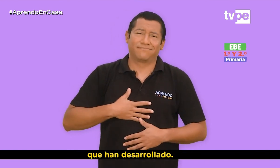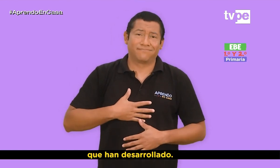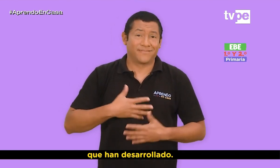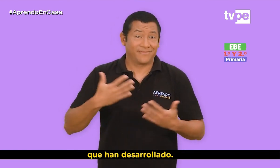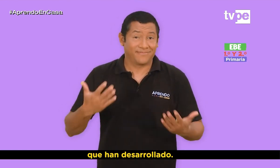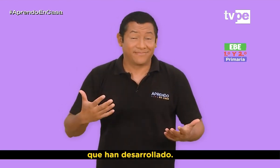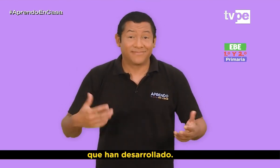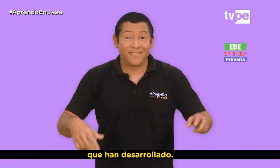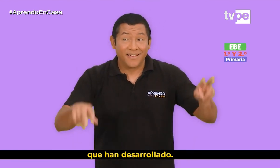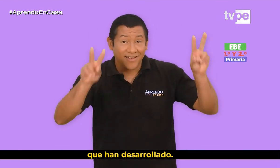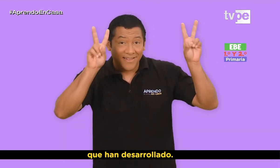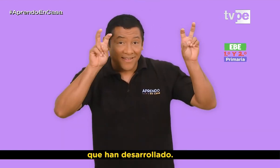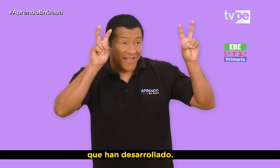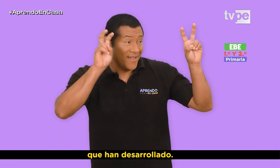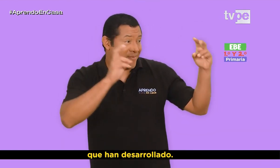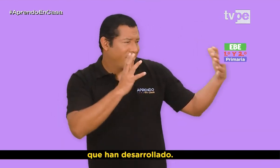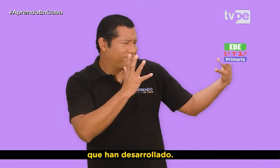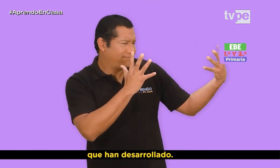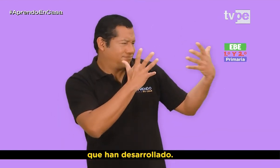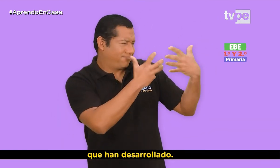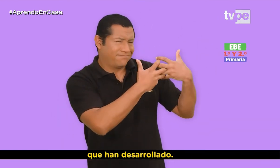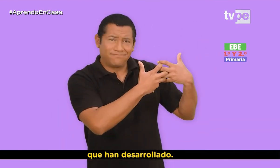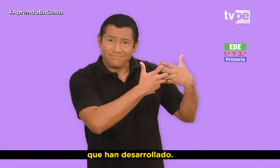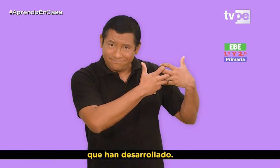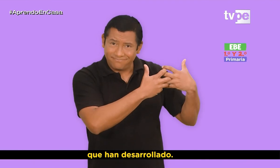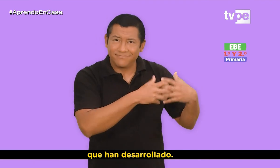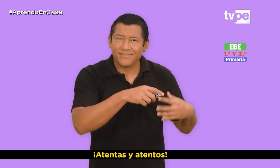actividad que han desarrollado.